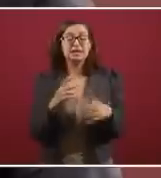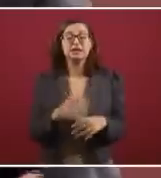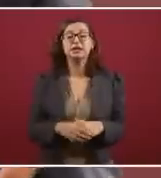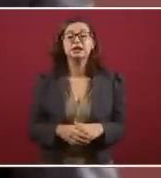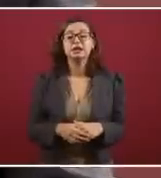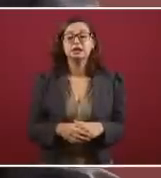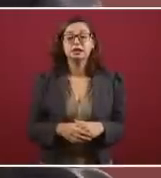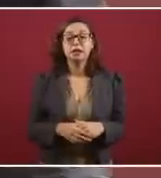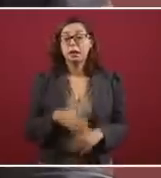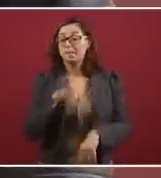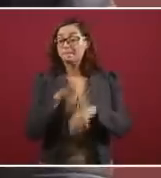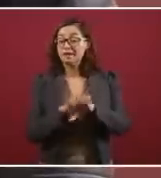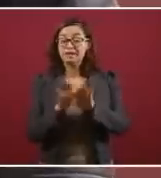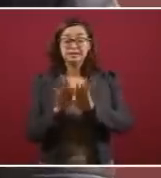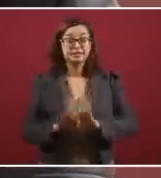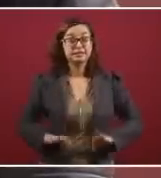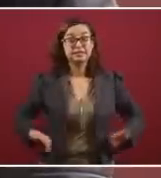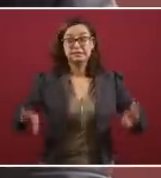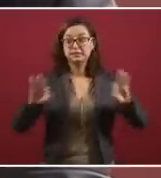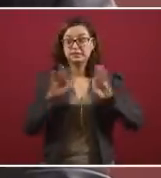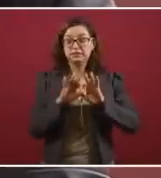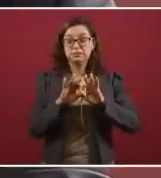el más